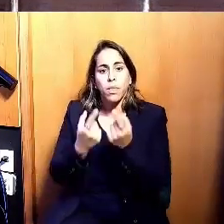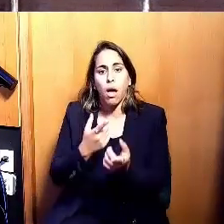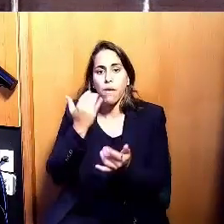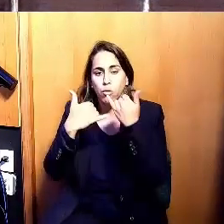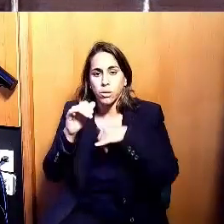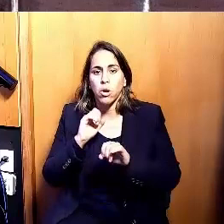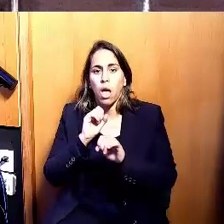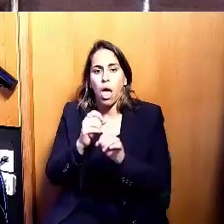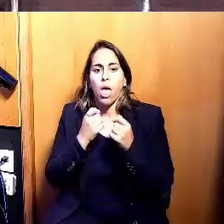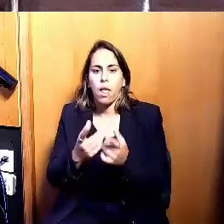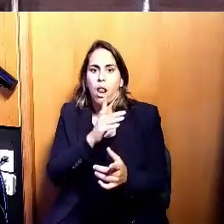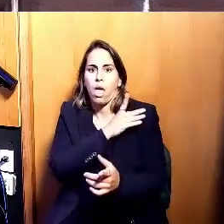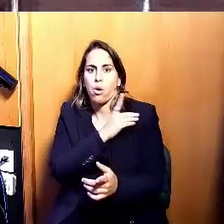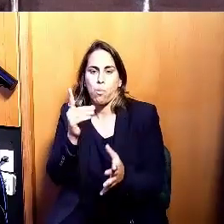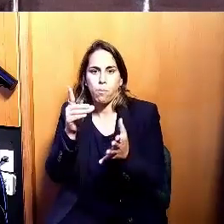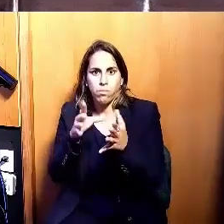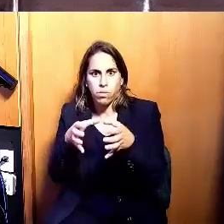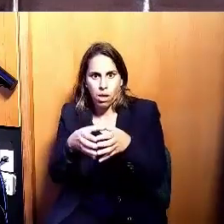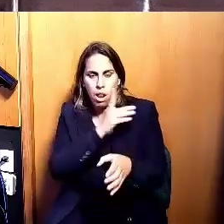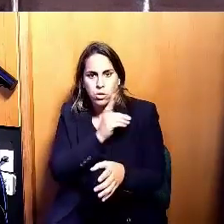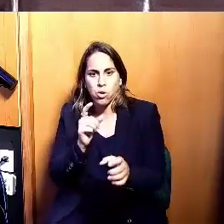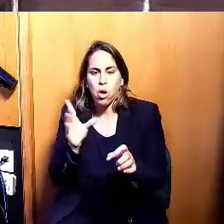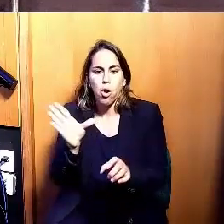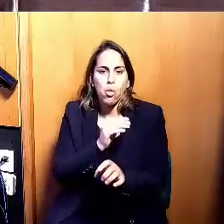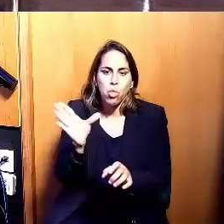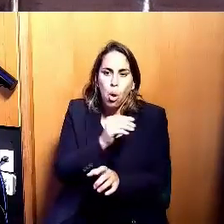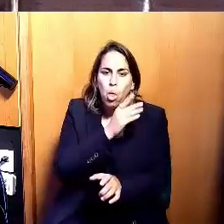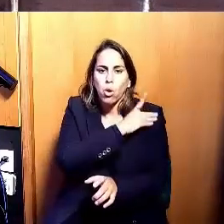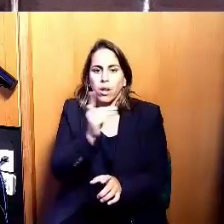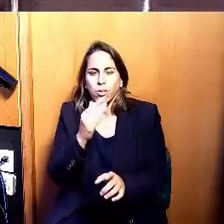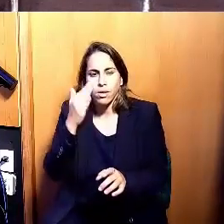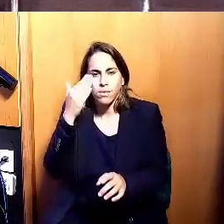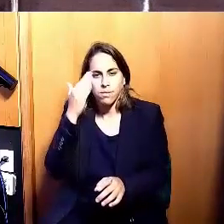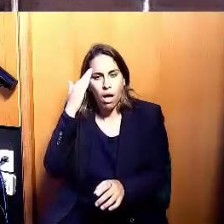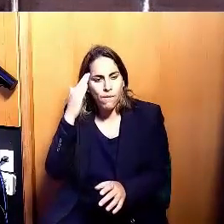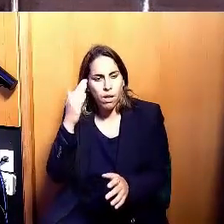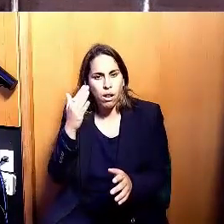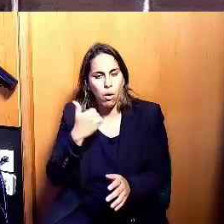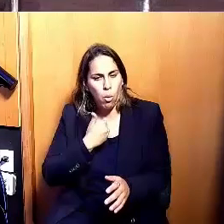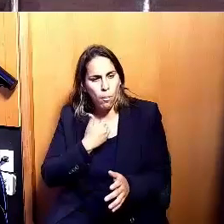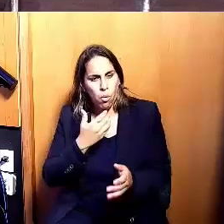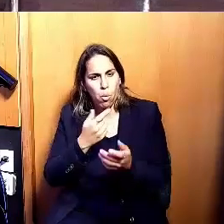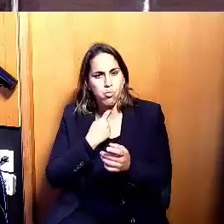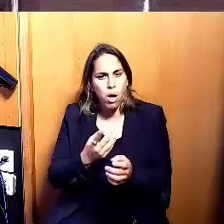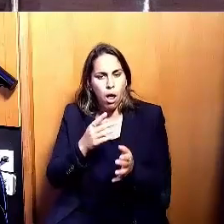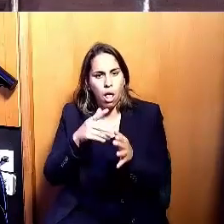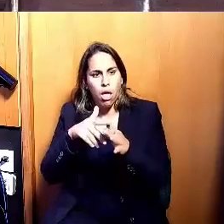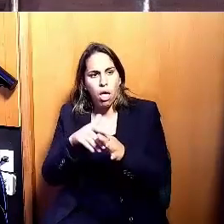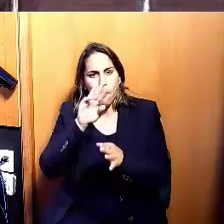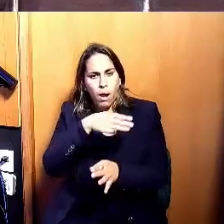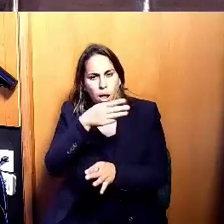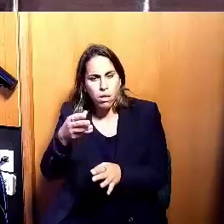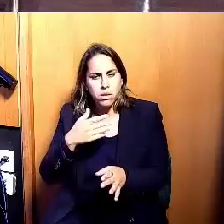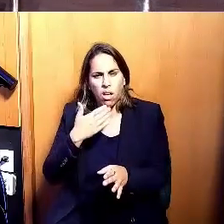los equipos de dirección. Muchas veces, no todos los directores saben interpretar indicadores o manejas planillas de Excel,